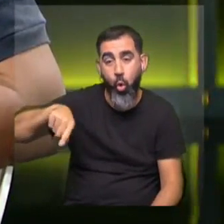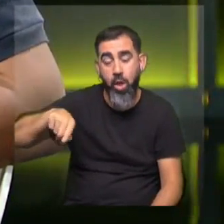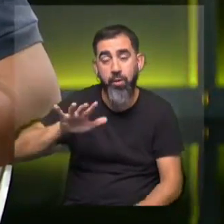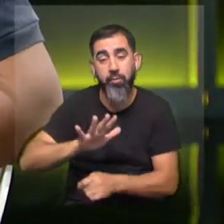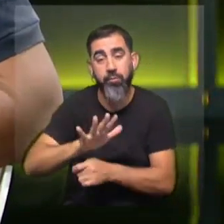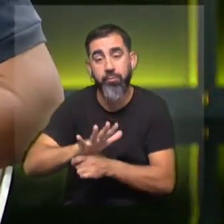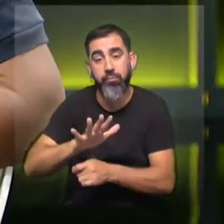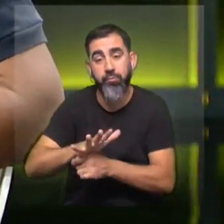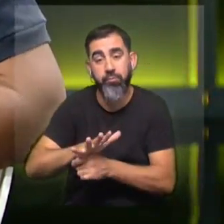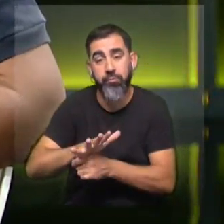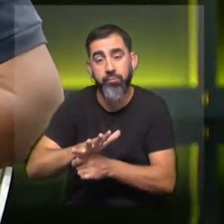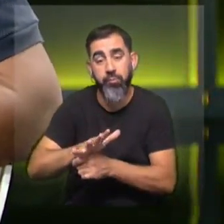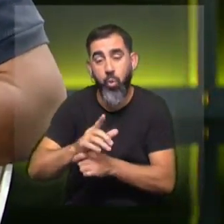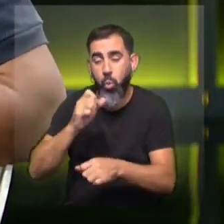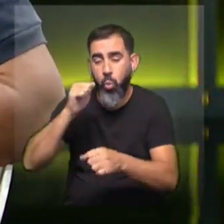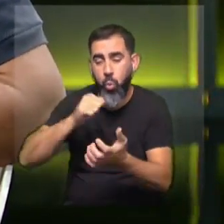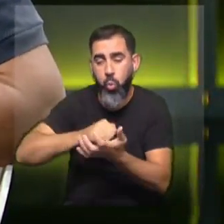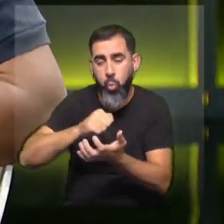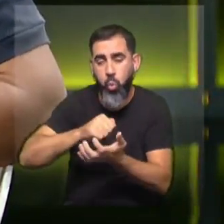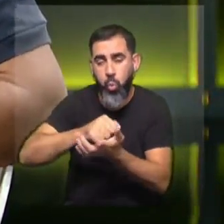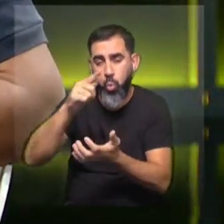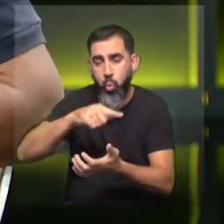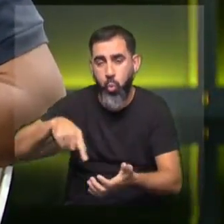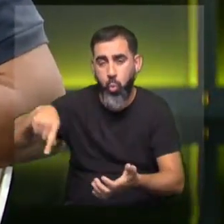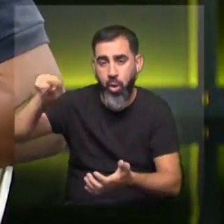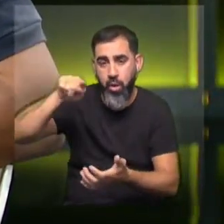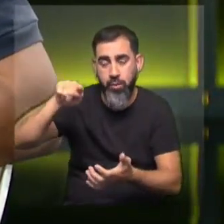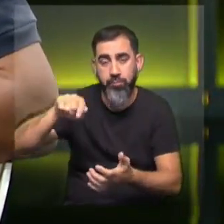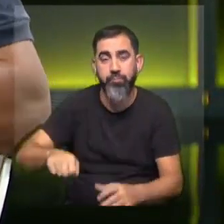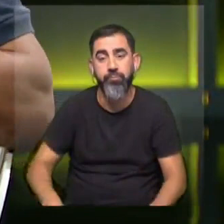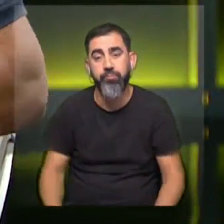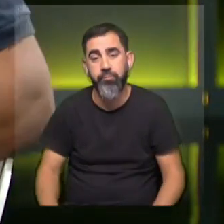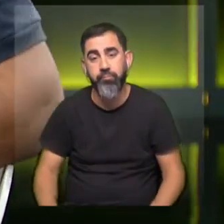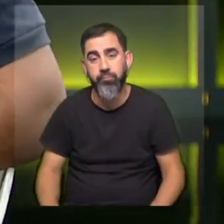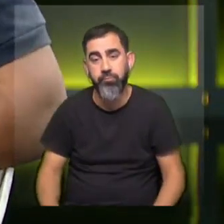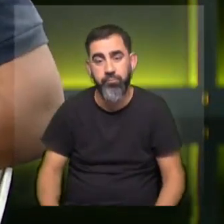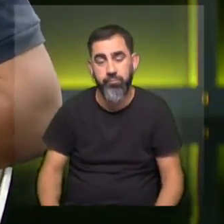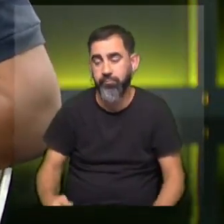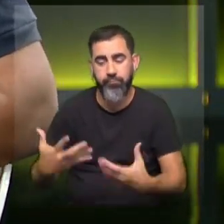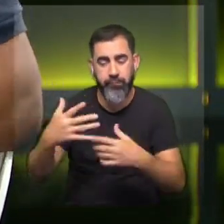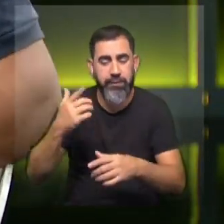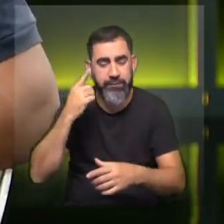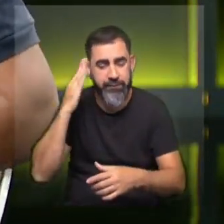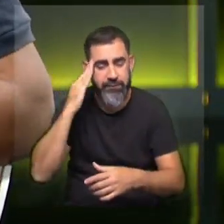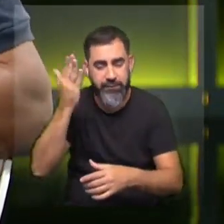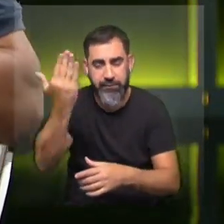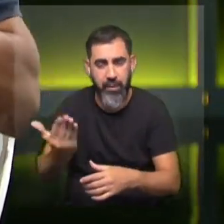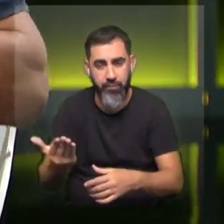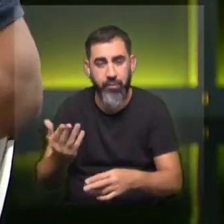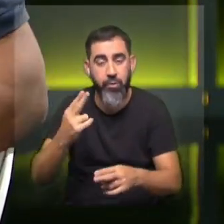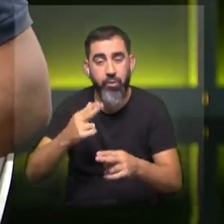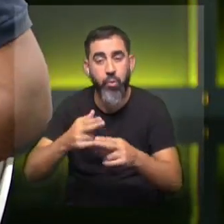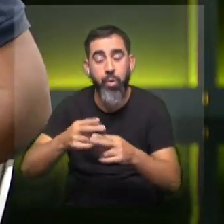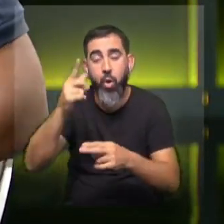cola rígida, como curva, es inconfundible. Mirá. Ya sabemos que es ella, le pusimos